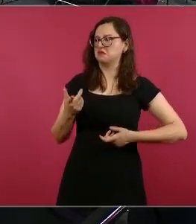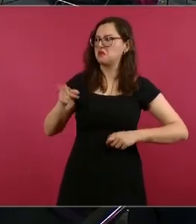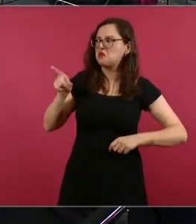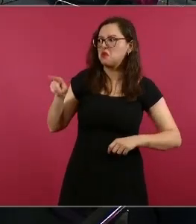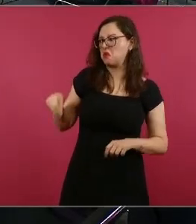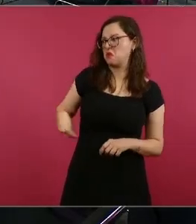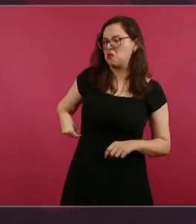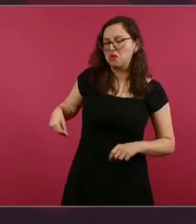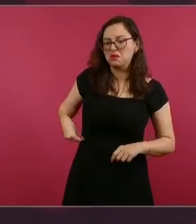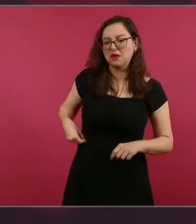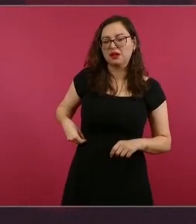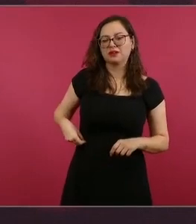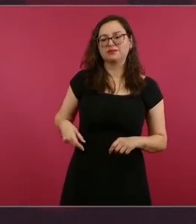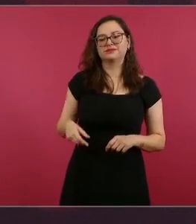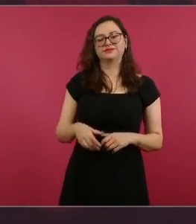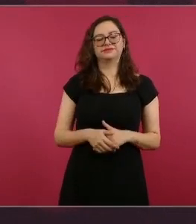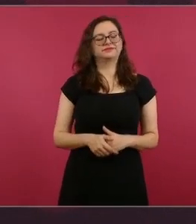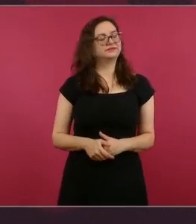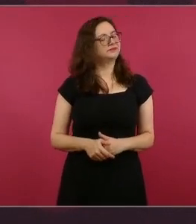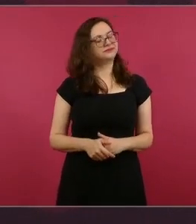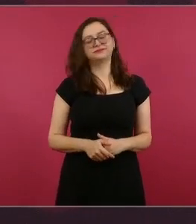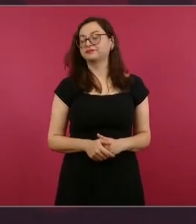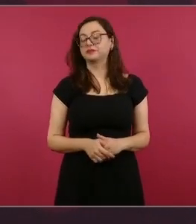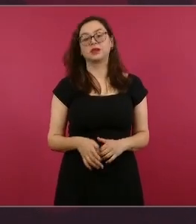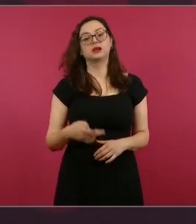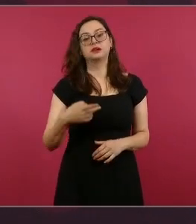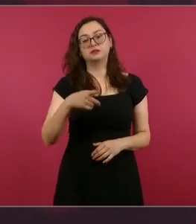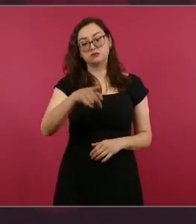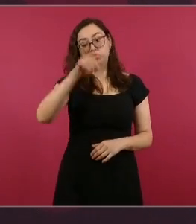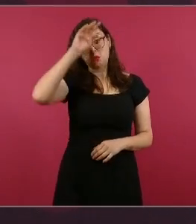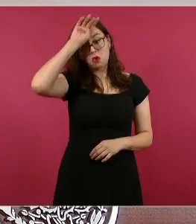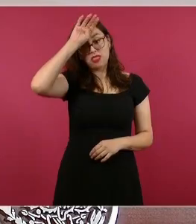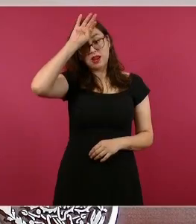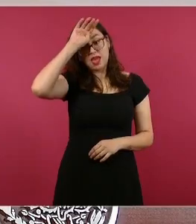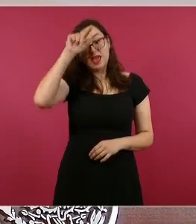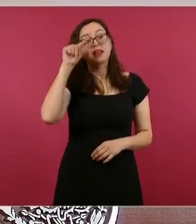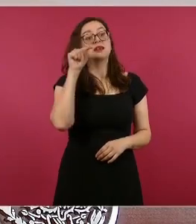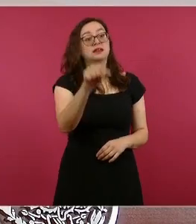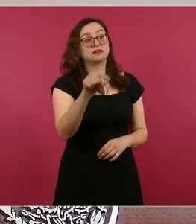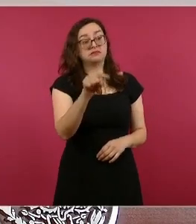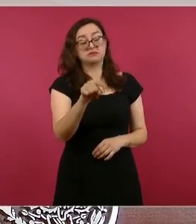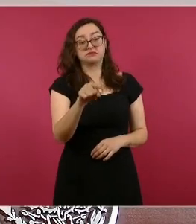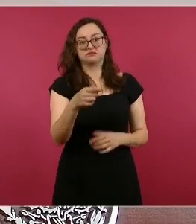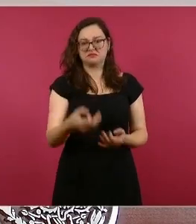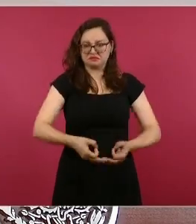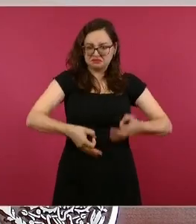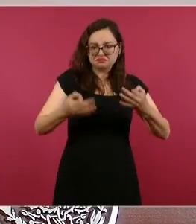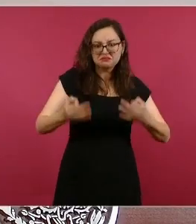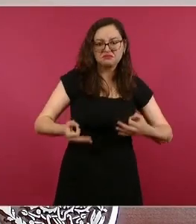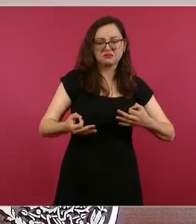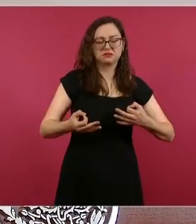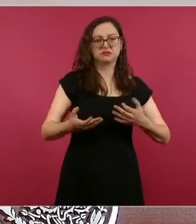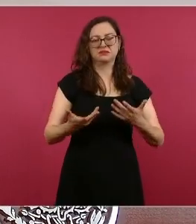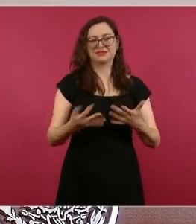Ese es un pueblo bueno, trabajador, progresista, un pueblo que